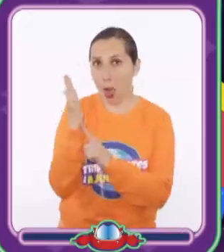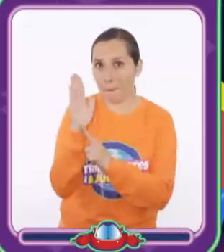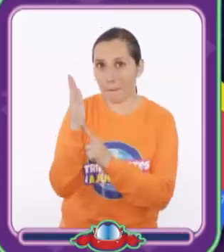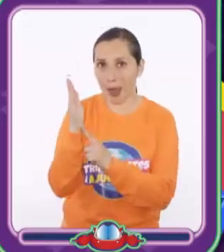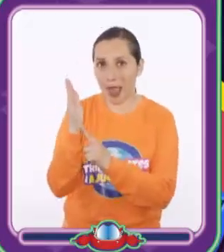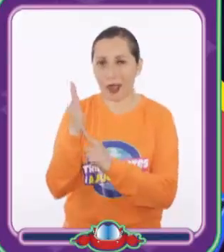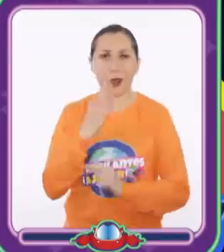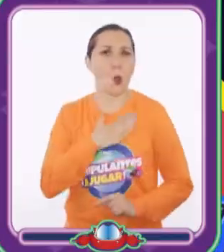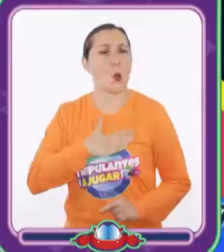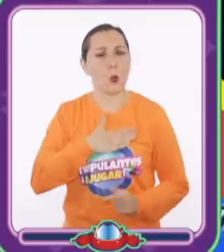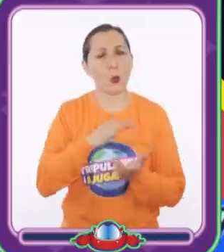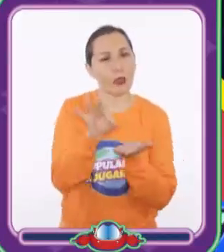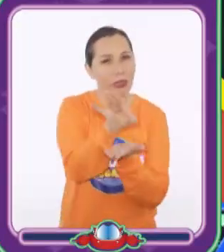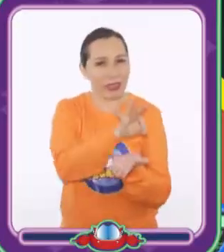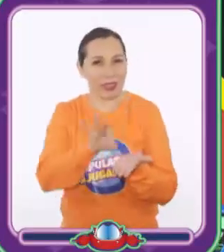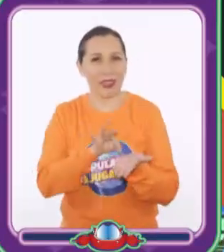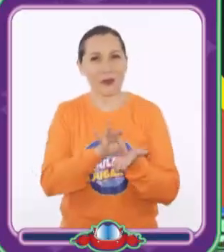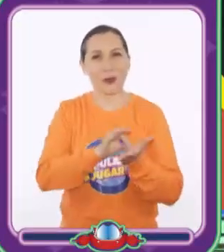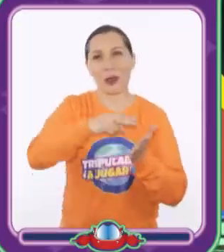pintar.